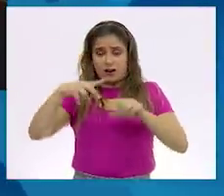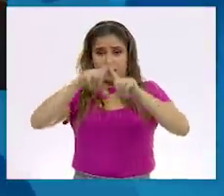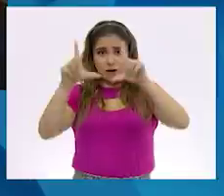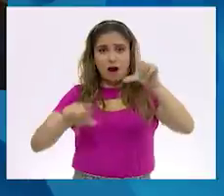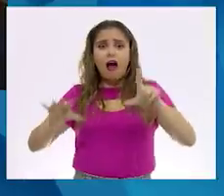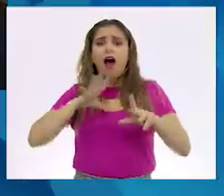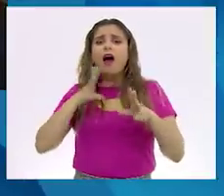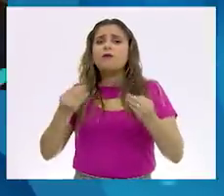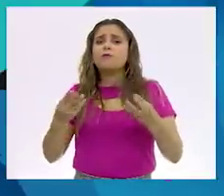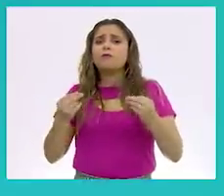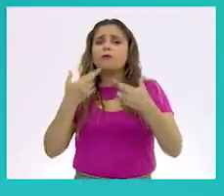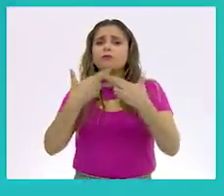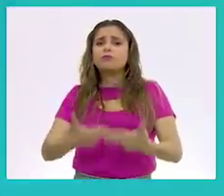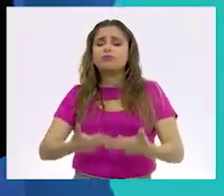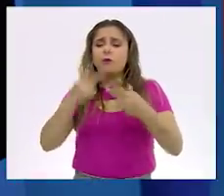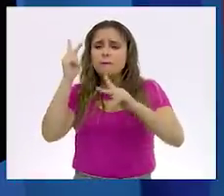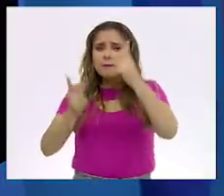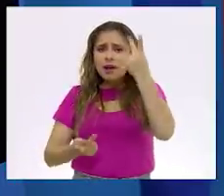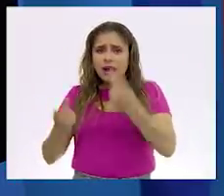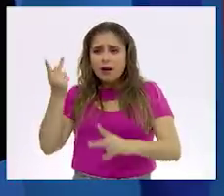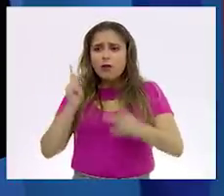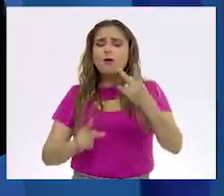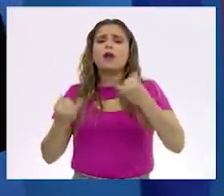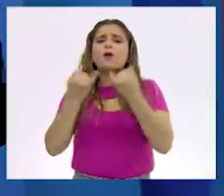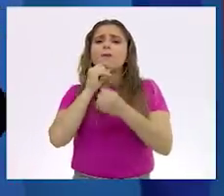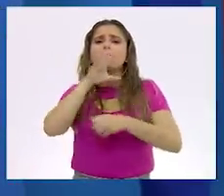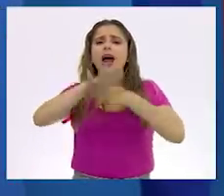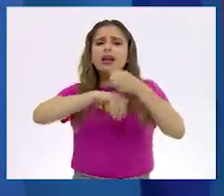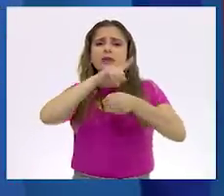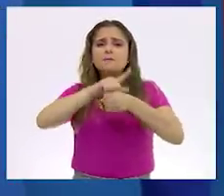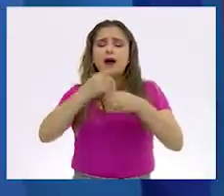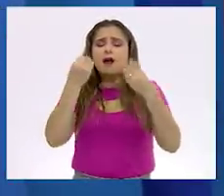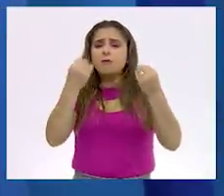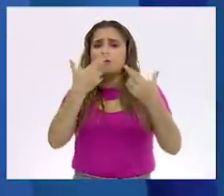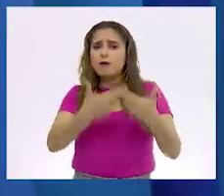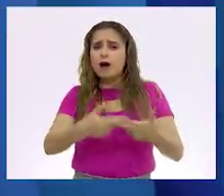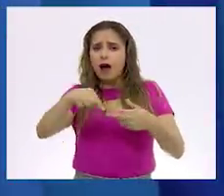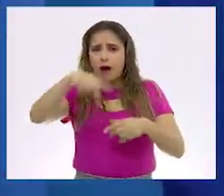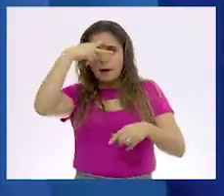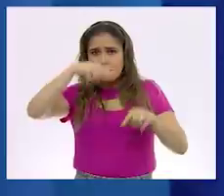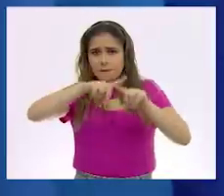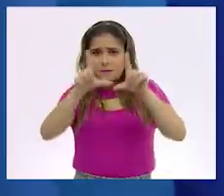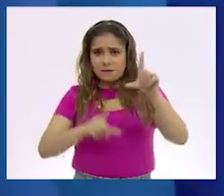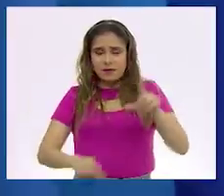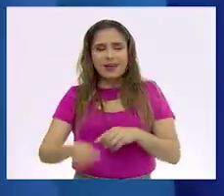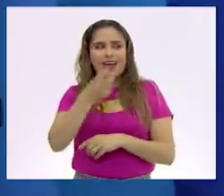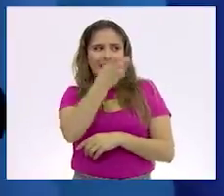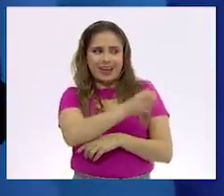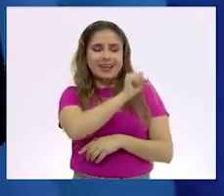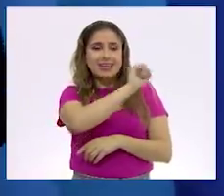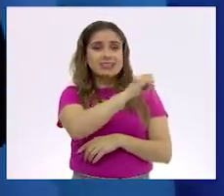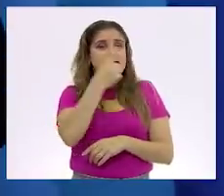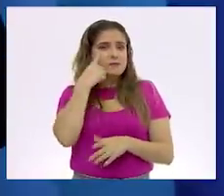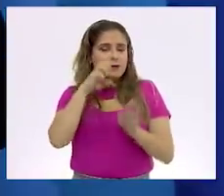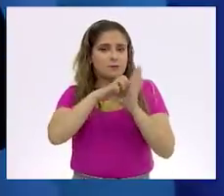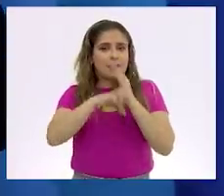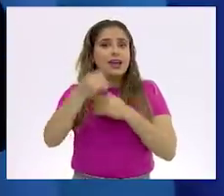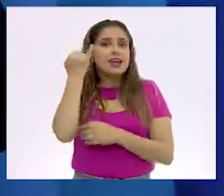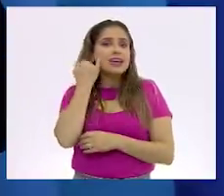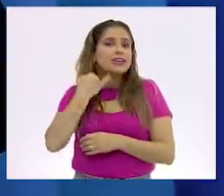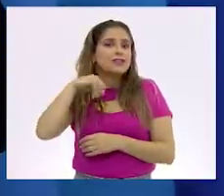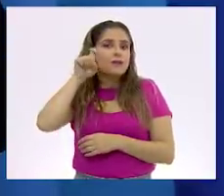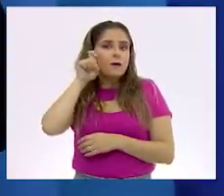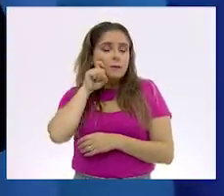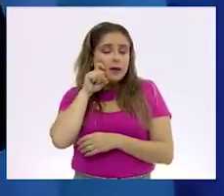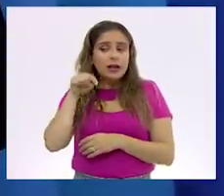Qué bueno que te acuerdes, pero me gustaría mencionar el caso del jitomate. Se dice